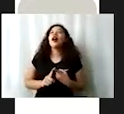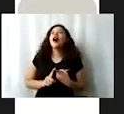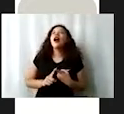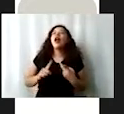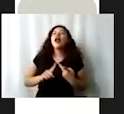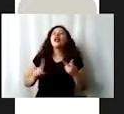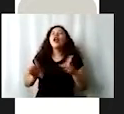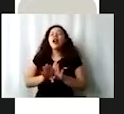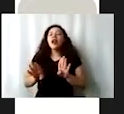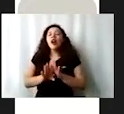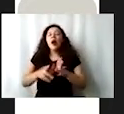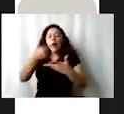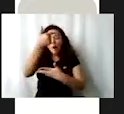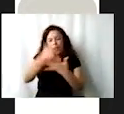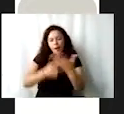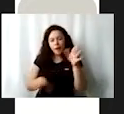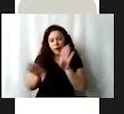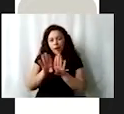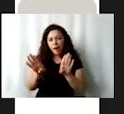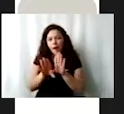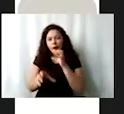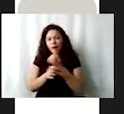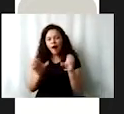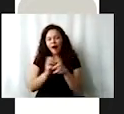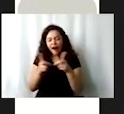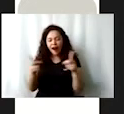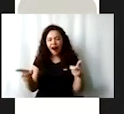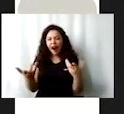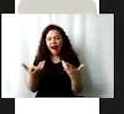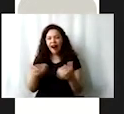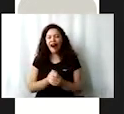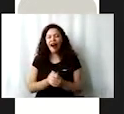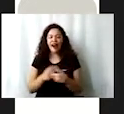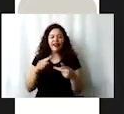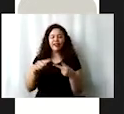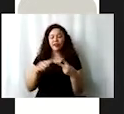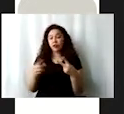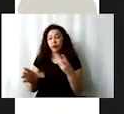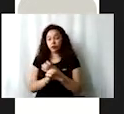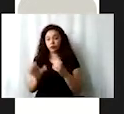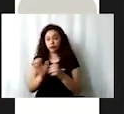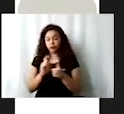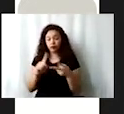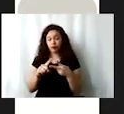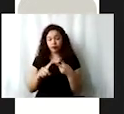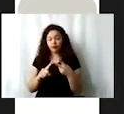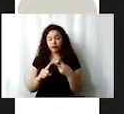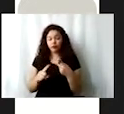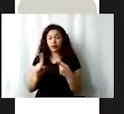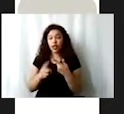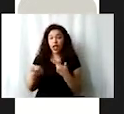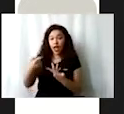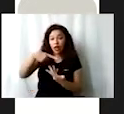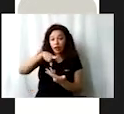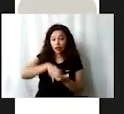que tú vas a desarrollar, tiene que ver con dos aspectos. El aspecto intrínseco, que